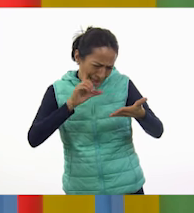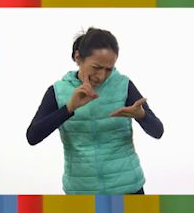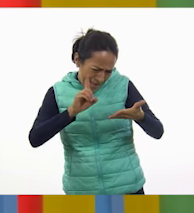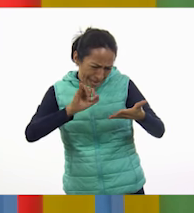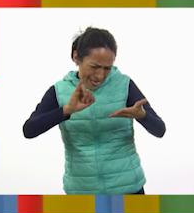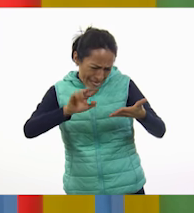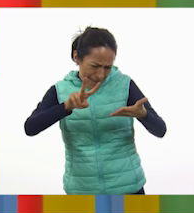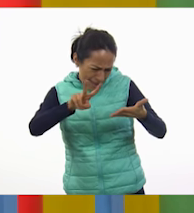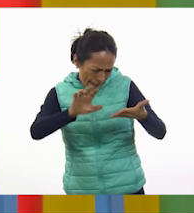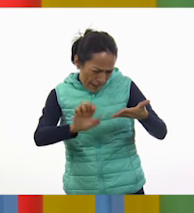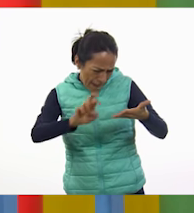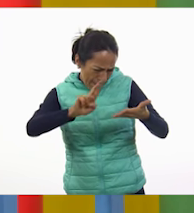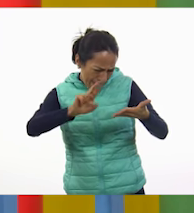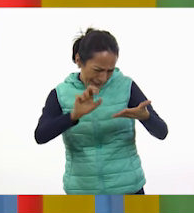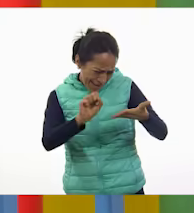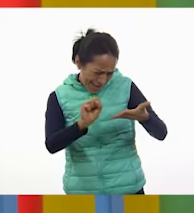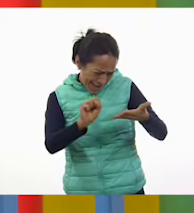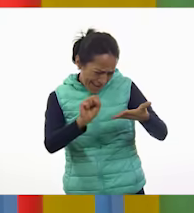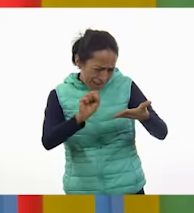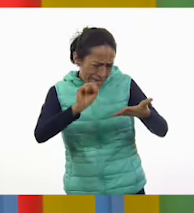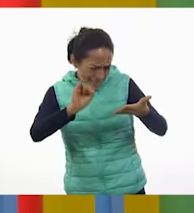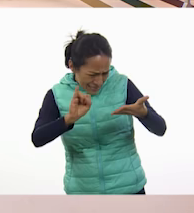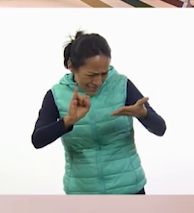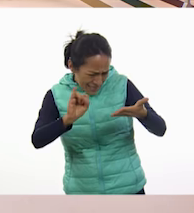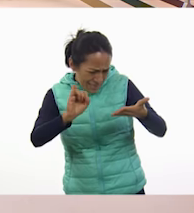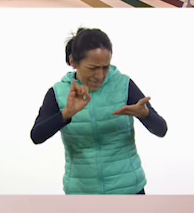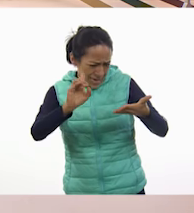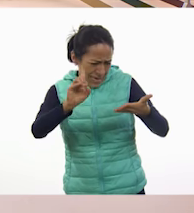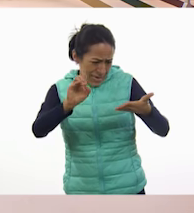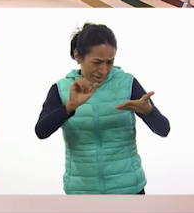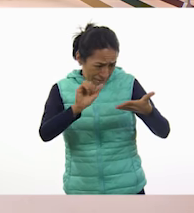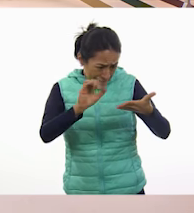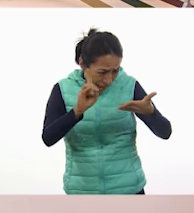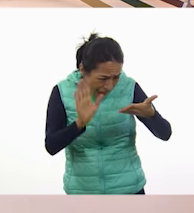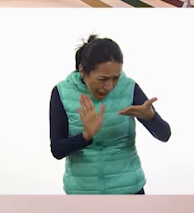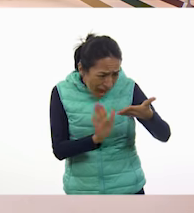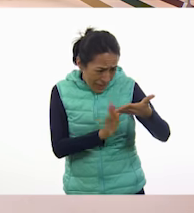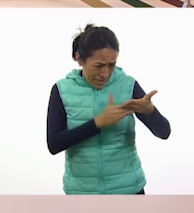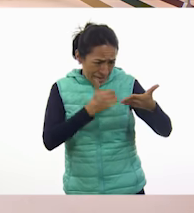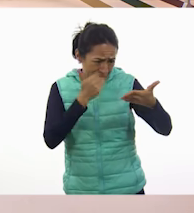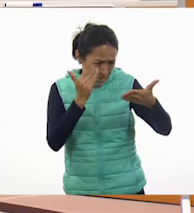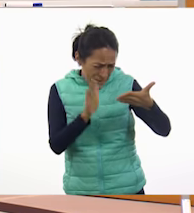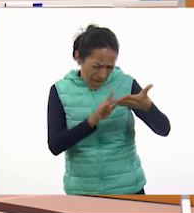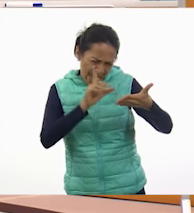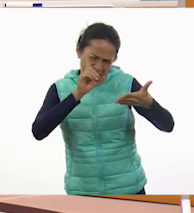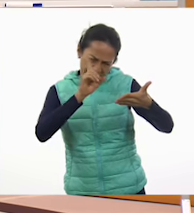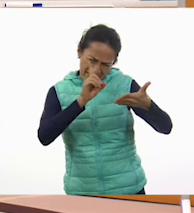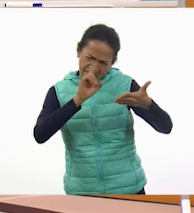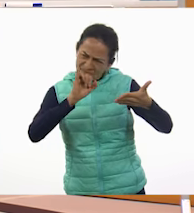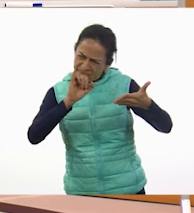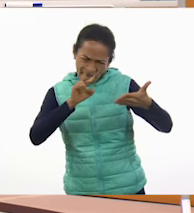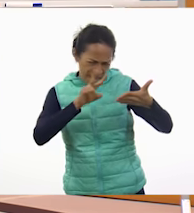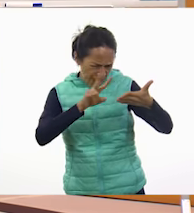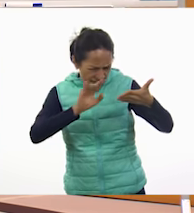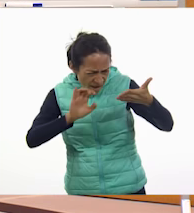Diversidad. Vamos, vamos. Diversidad. D, B, D, Diversidad.